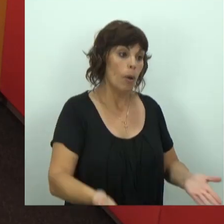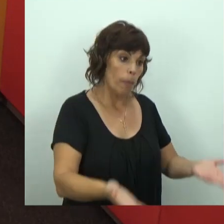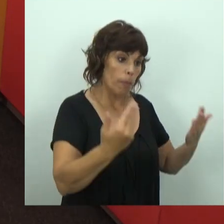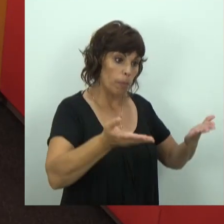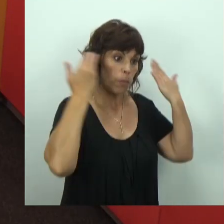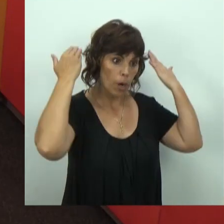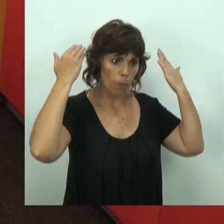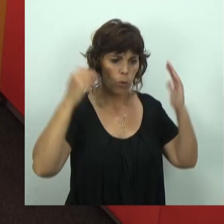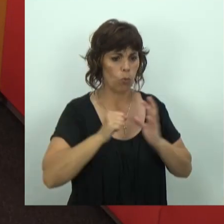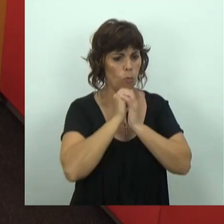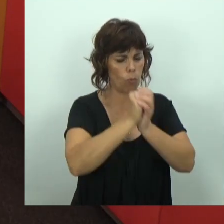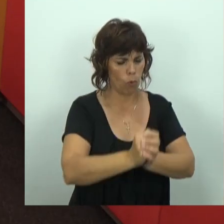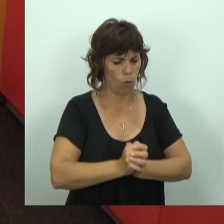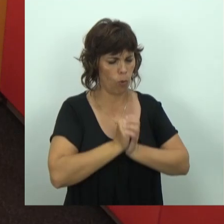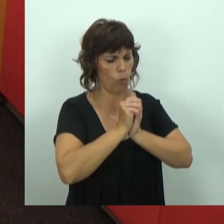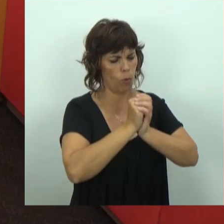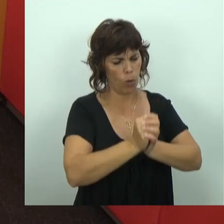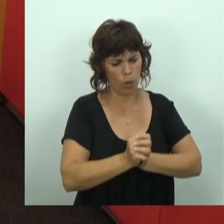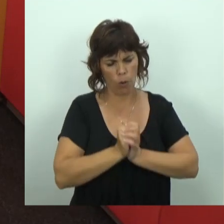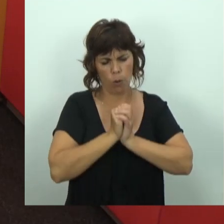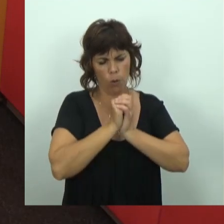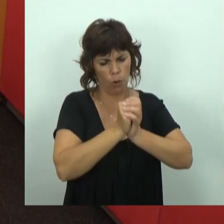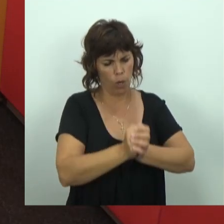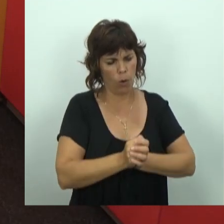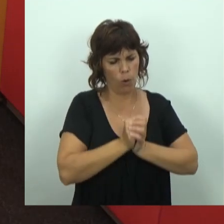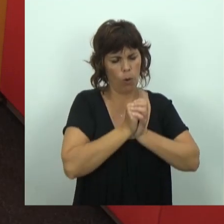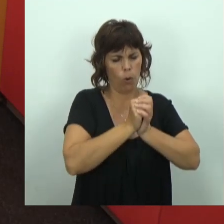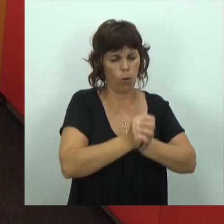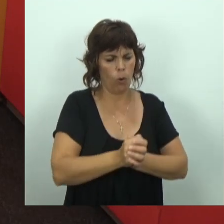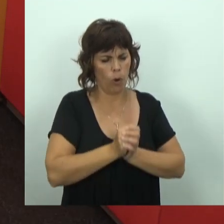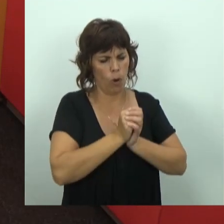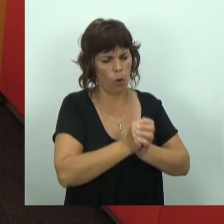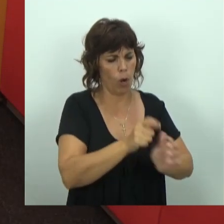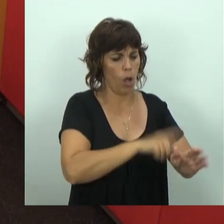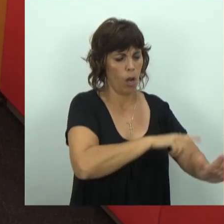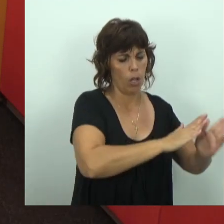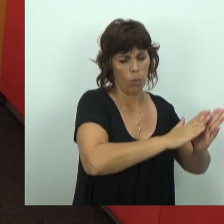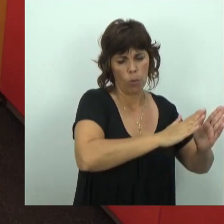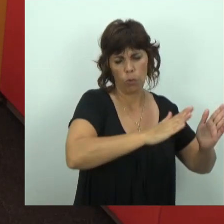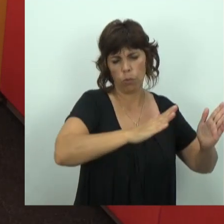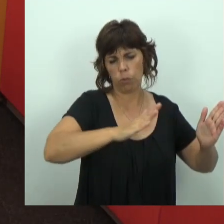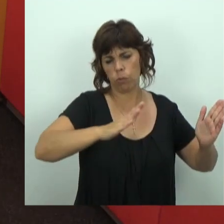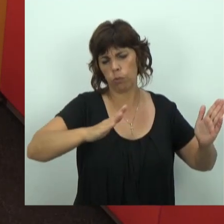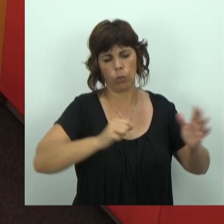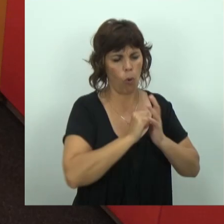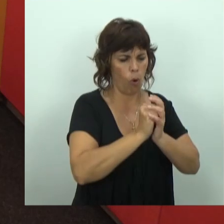el nombre de Jesús. En algún momento habrá un